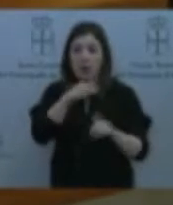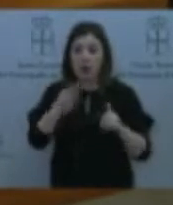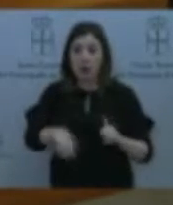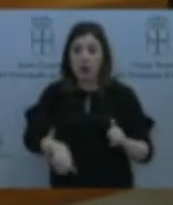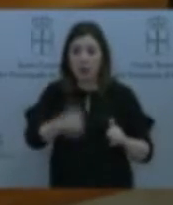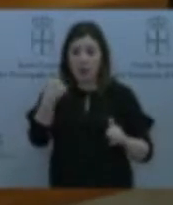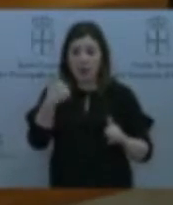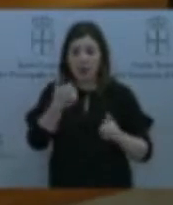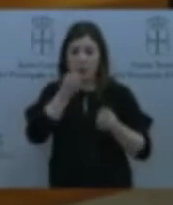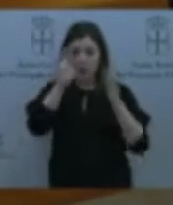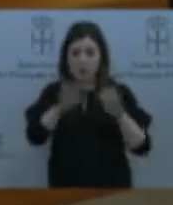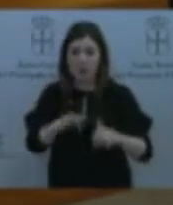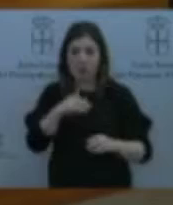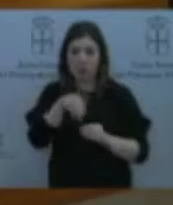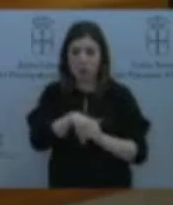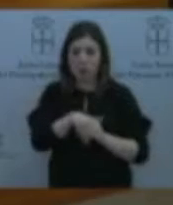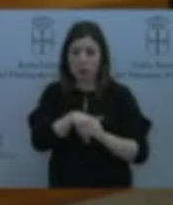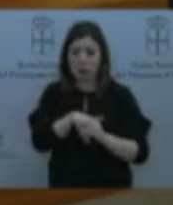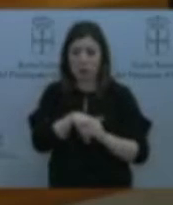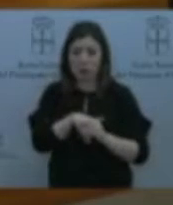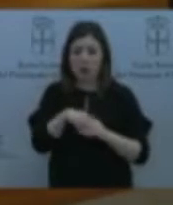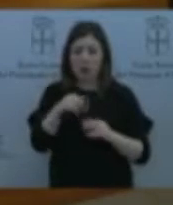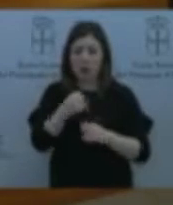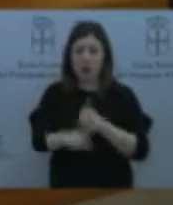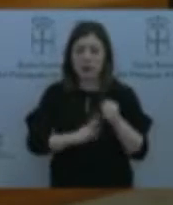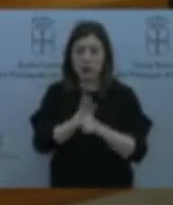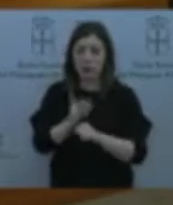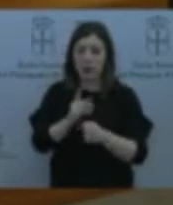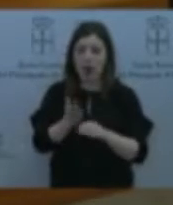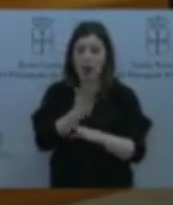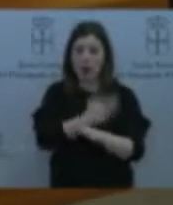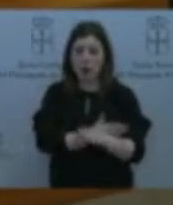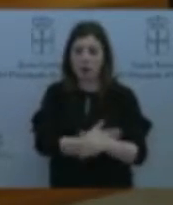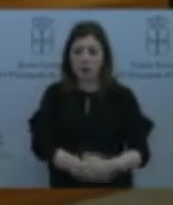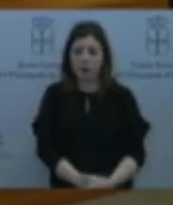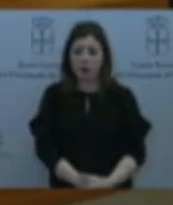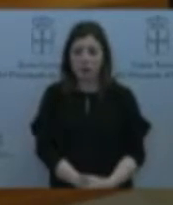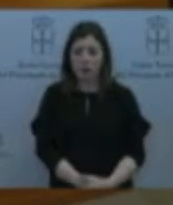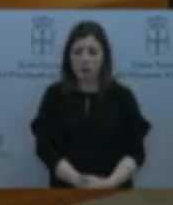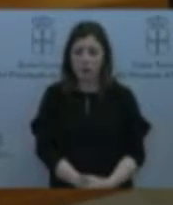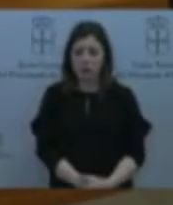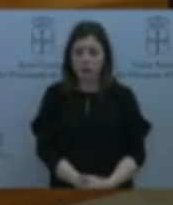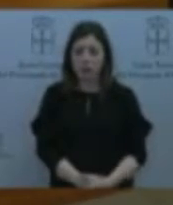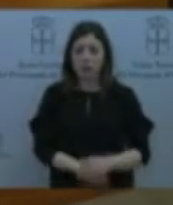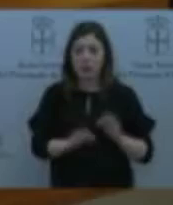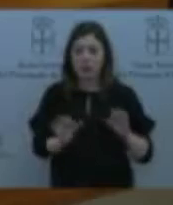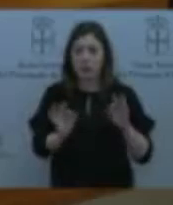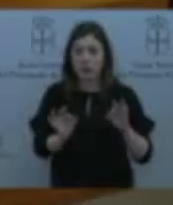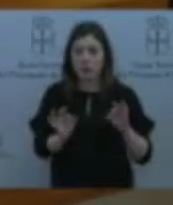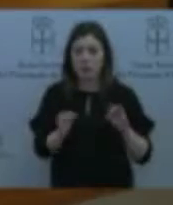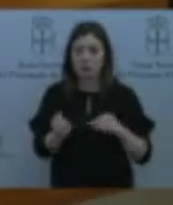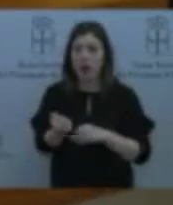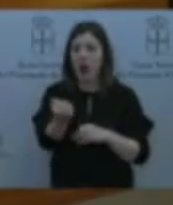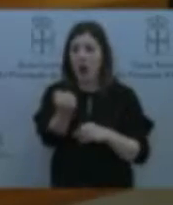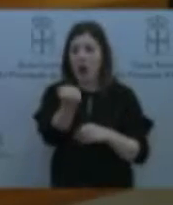que acabe la legislatura. Esa es nuestra oferta. Desbloqueen, hay un apoyo para esa ley electoral, ese apoyo es el que